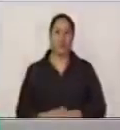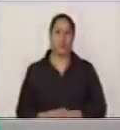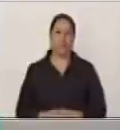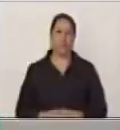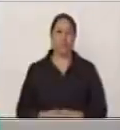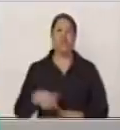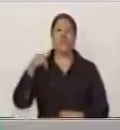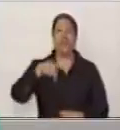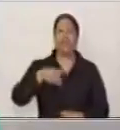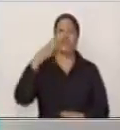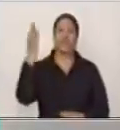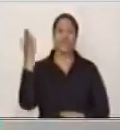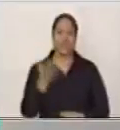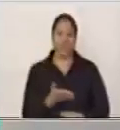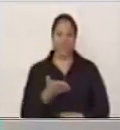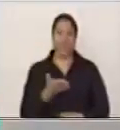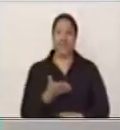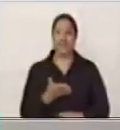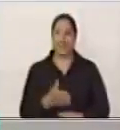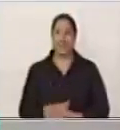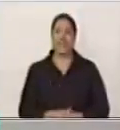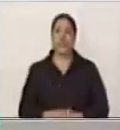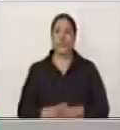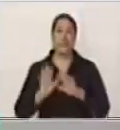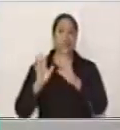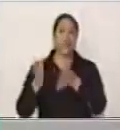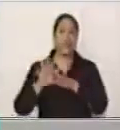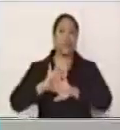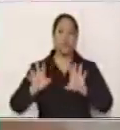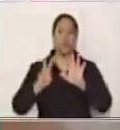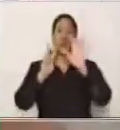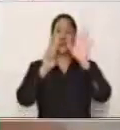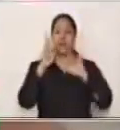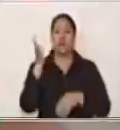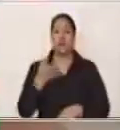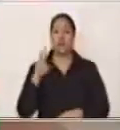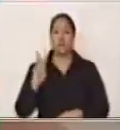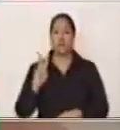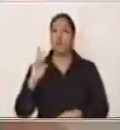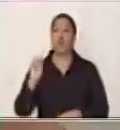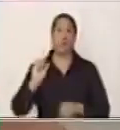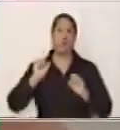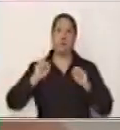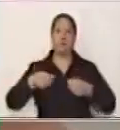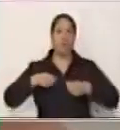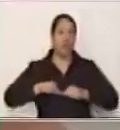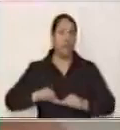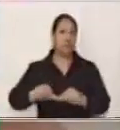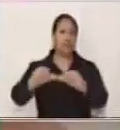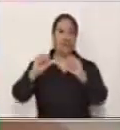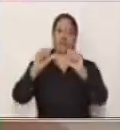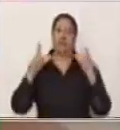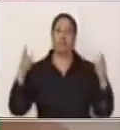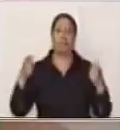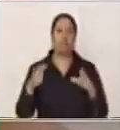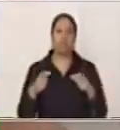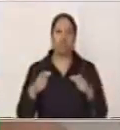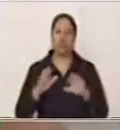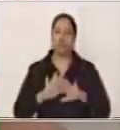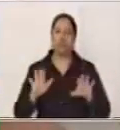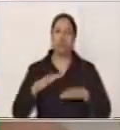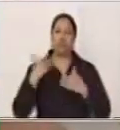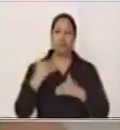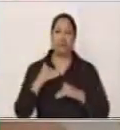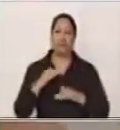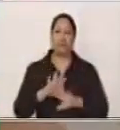Esta fracción nos queda así porque ya no podemos continuar simplificando. Aquí hay un 7 y